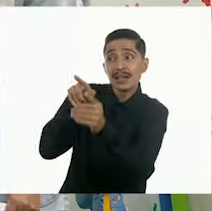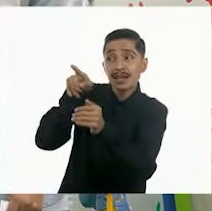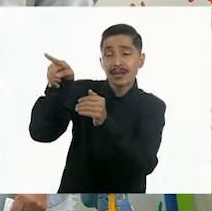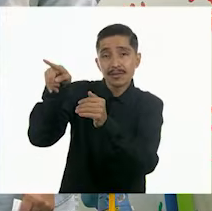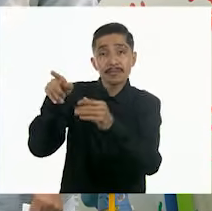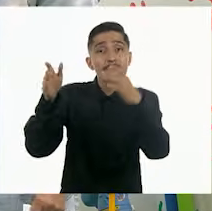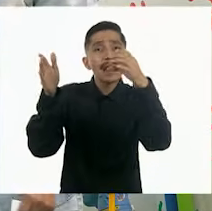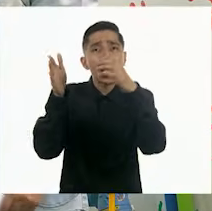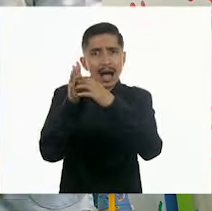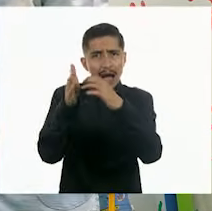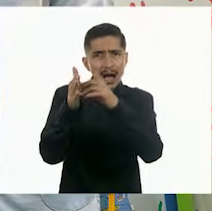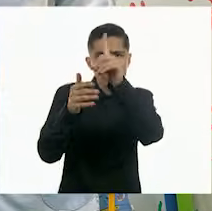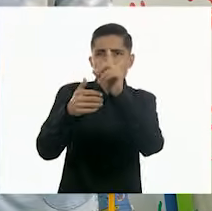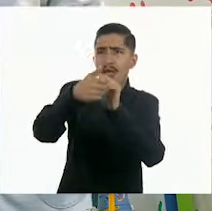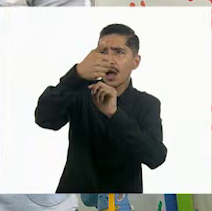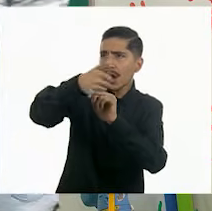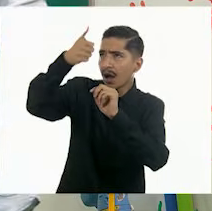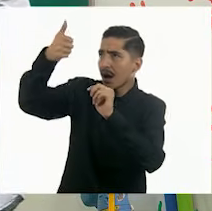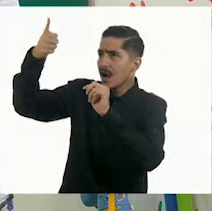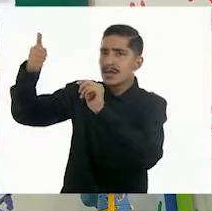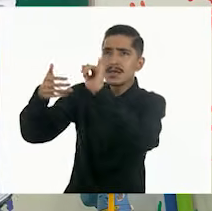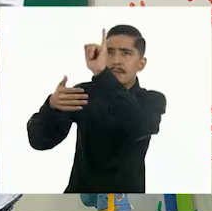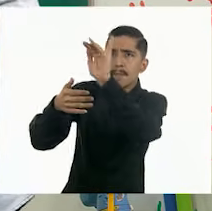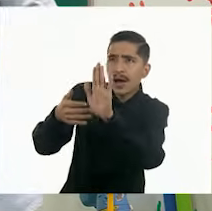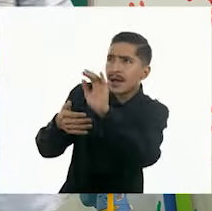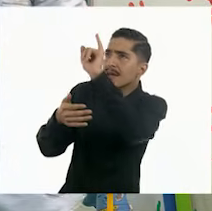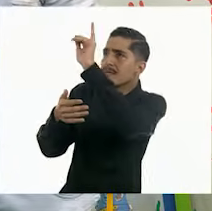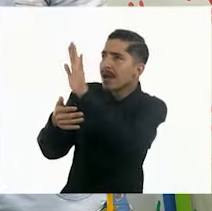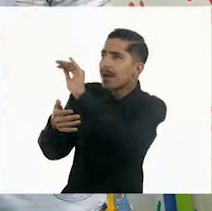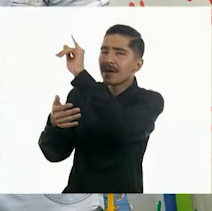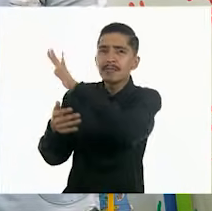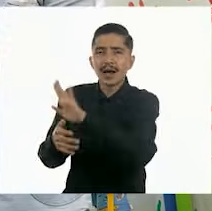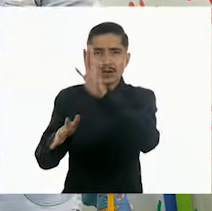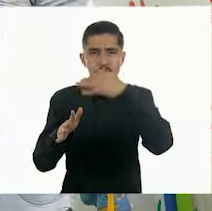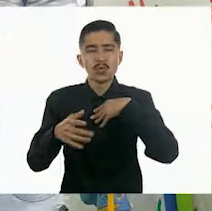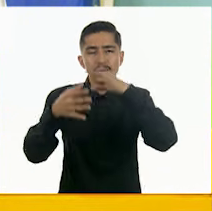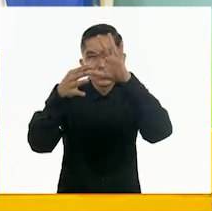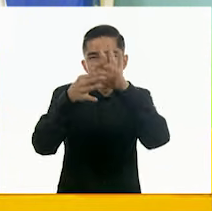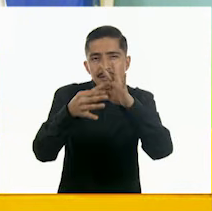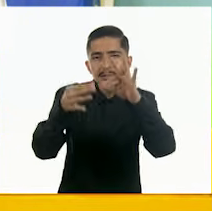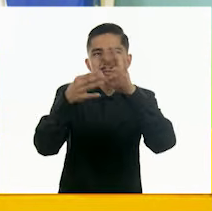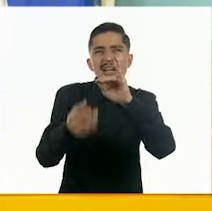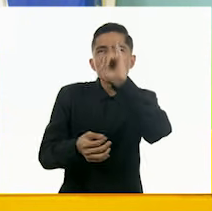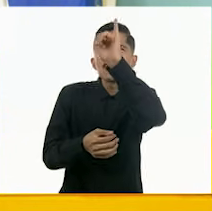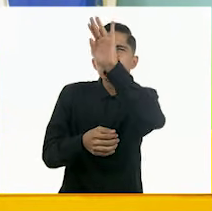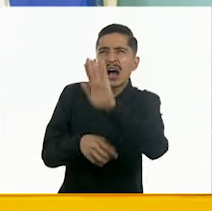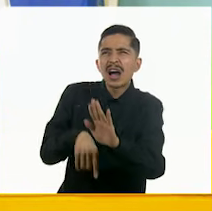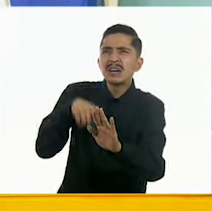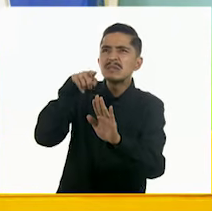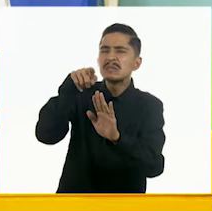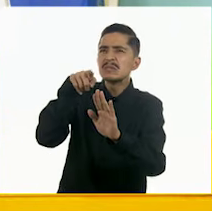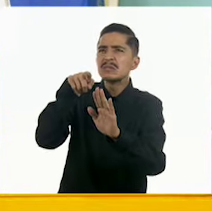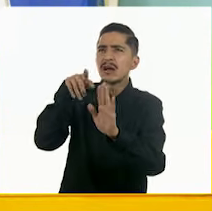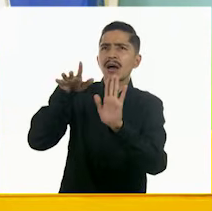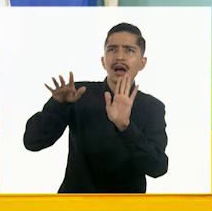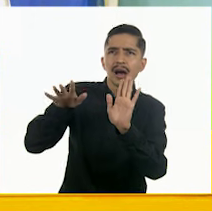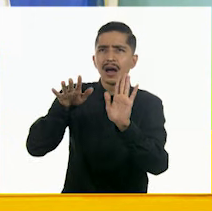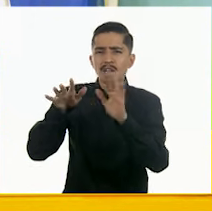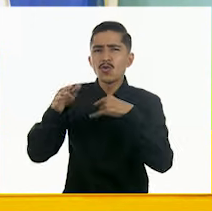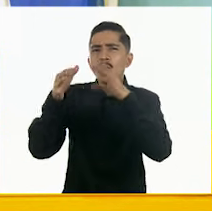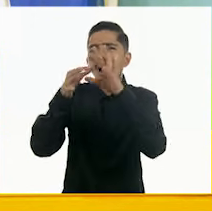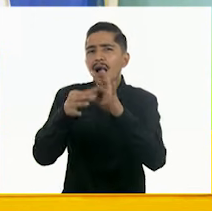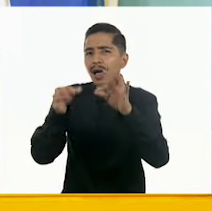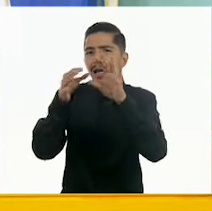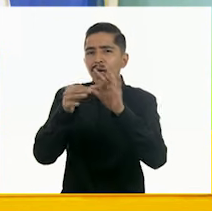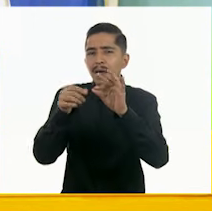Cada caja tiene una imagen. Sí. Yo te voy a describir la imagen y tú me vas a decir de qué estoy hablando y vamos a